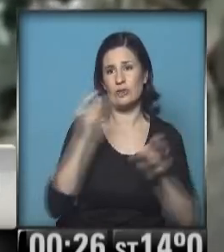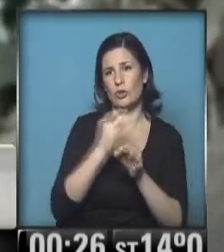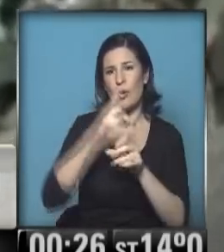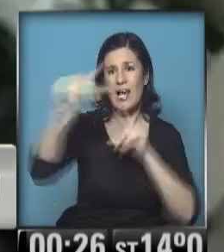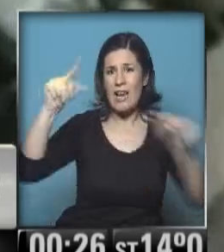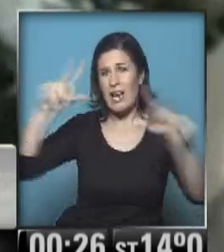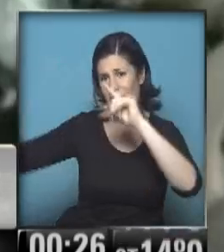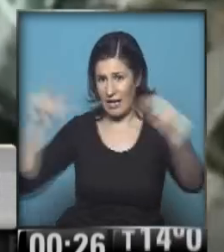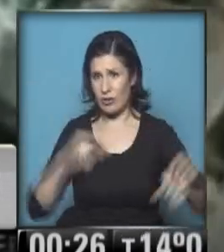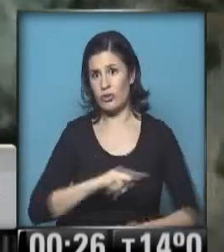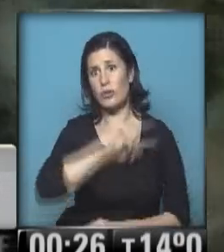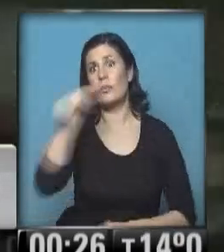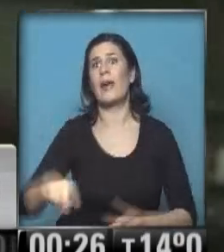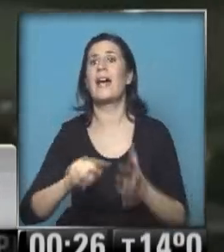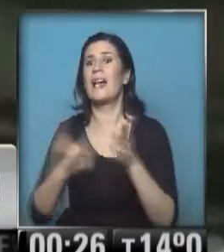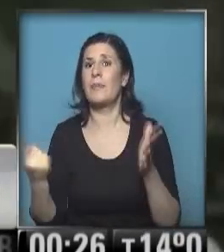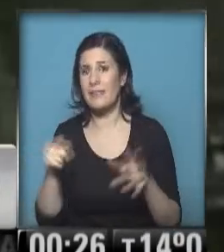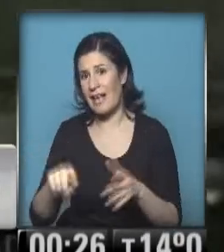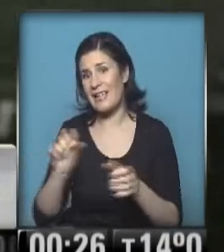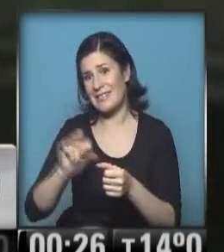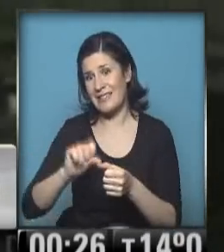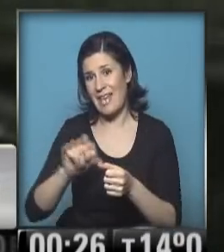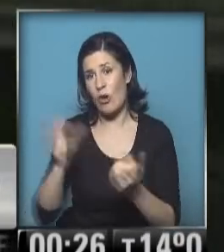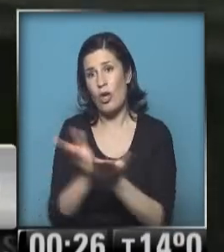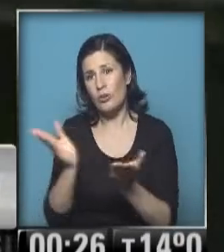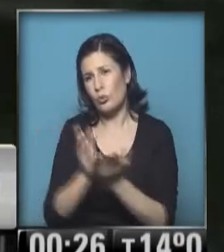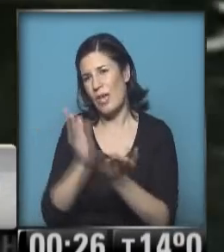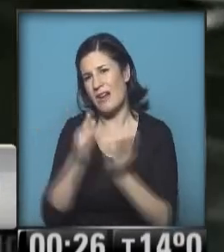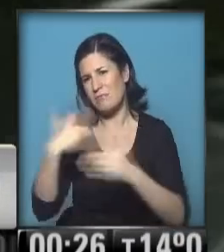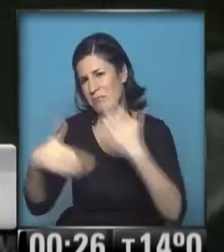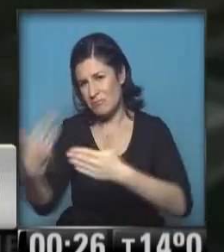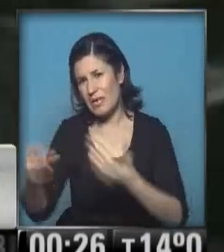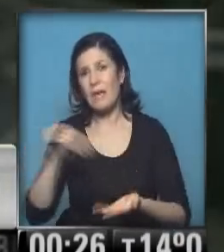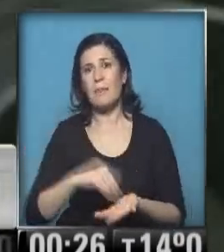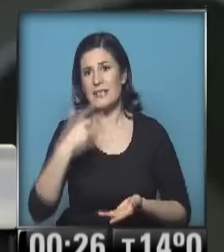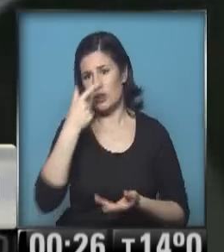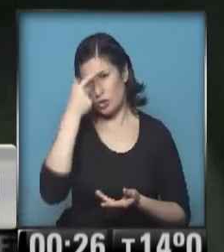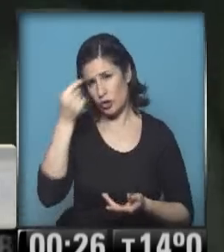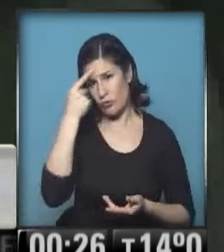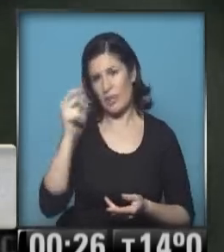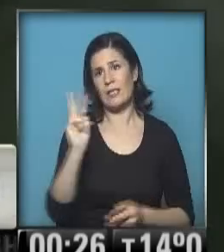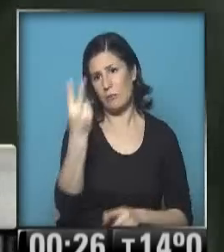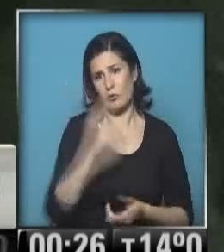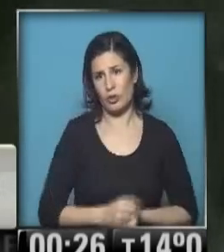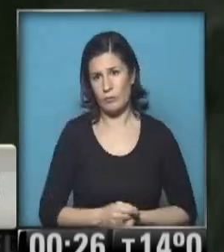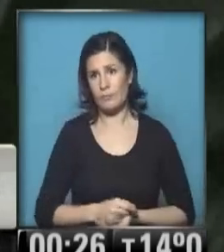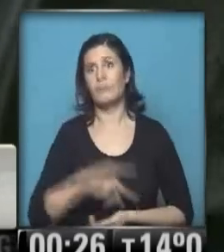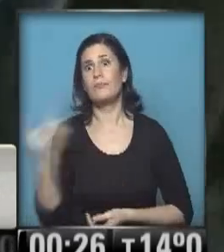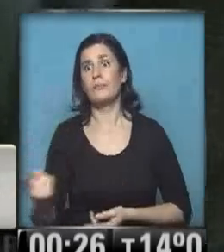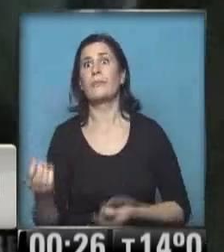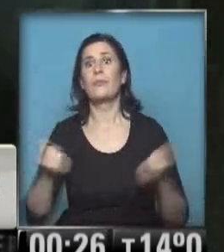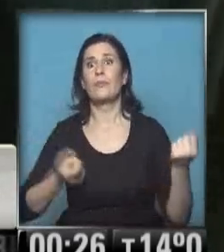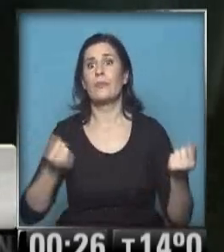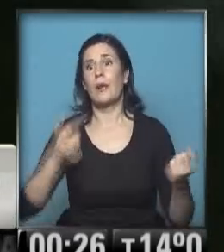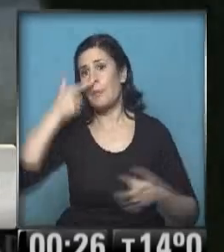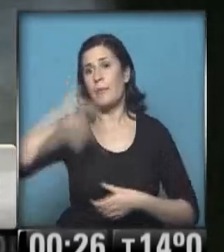ciudad a realizar una capacitación, más el chofer, quien es una de las víctimas fatales. La petrolera YPF emitió un comunicado en el